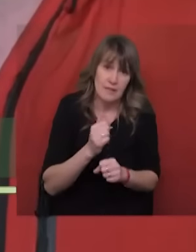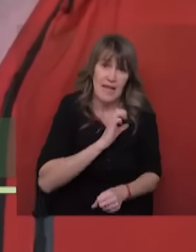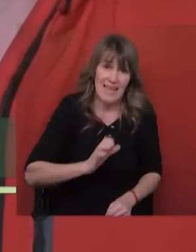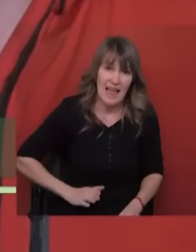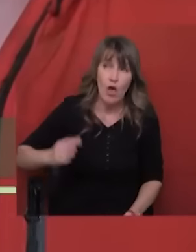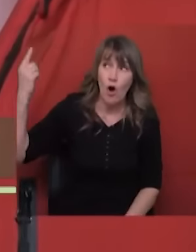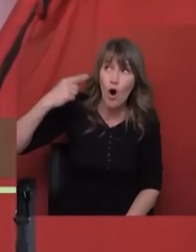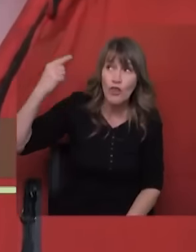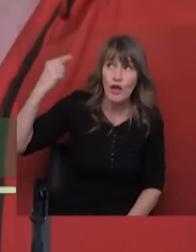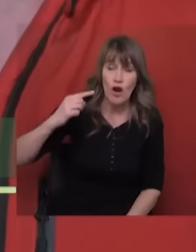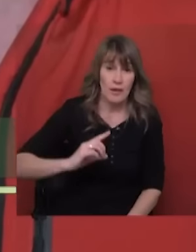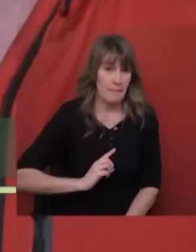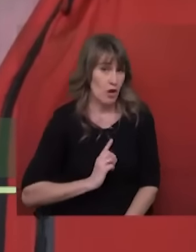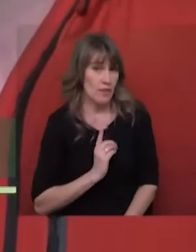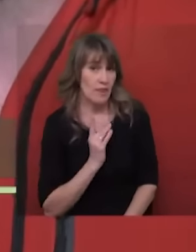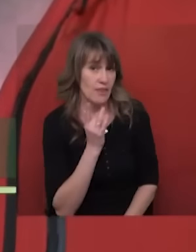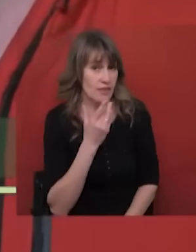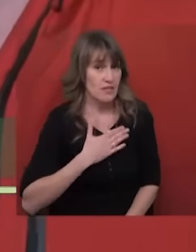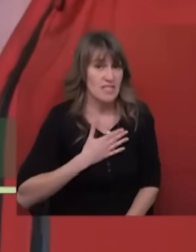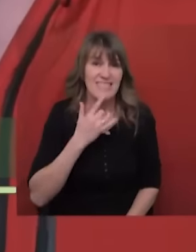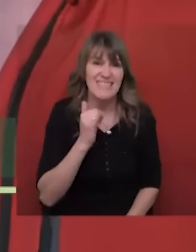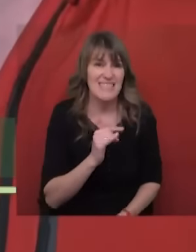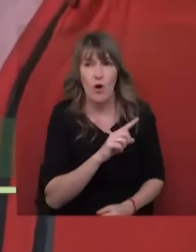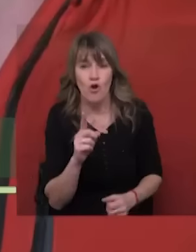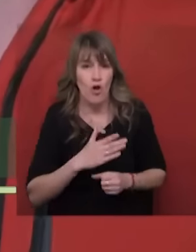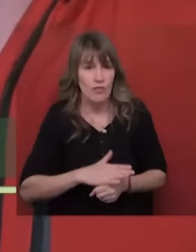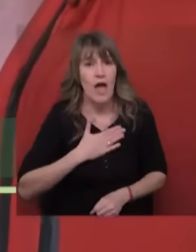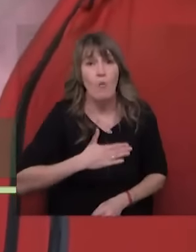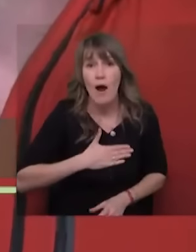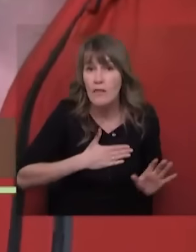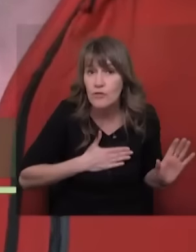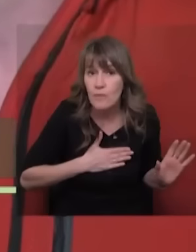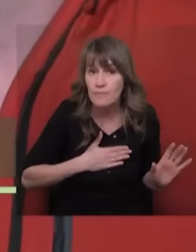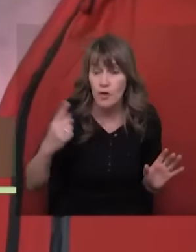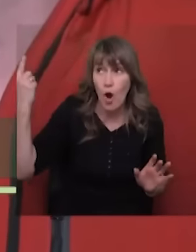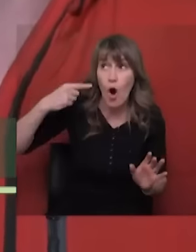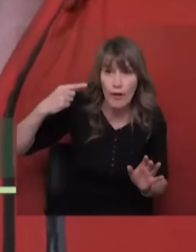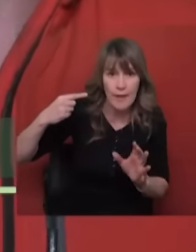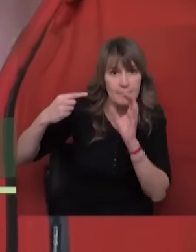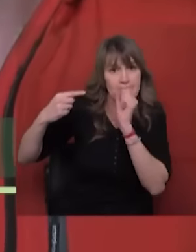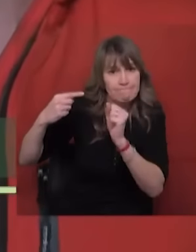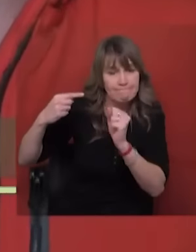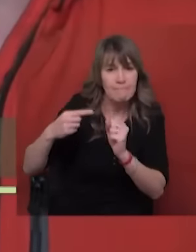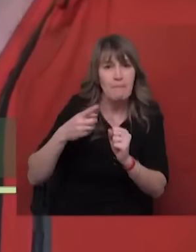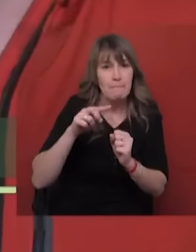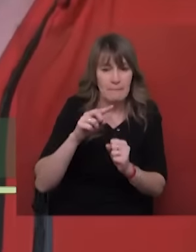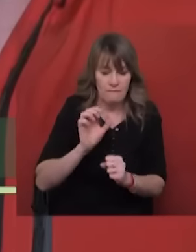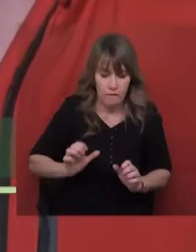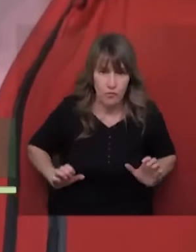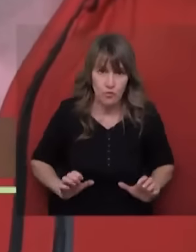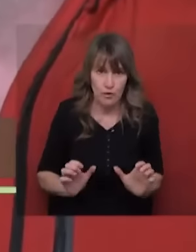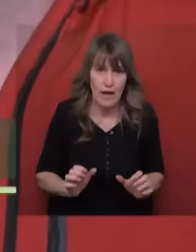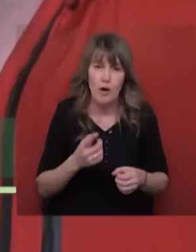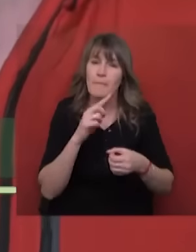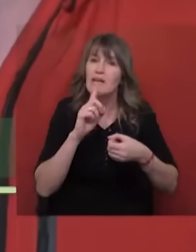órdenes pero tengo dignidad para saber con qué estar de acuerdo y con qué no Y si en todo caso tienen que acatar órdenes e una cosa es el funcionario concreto y otra el